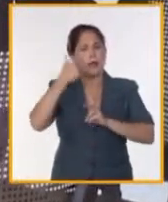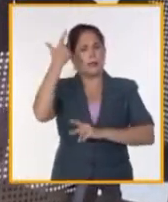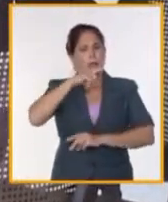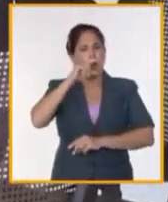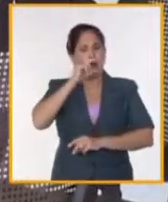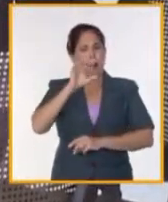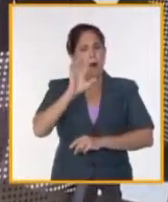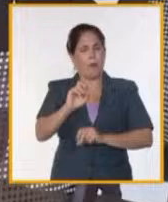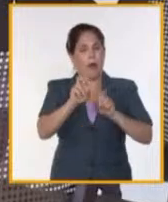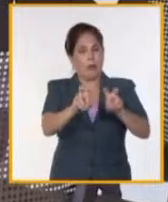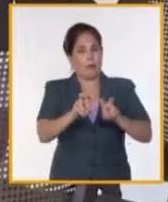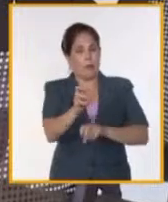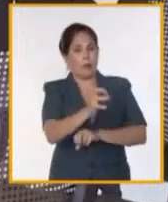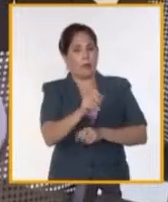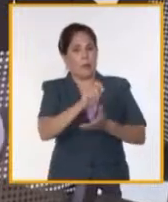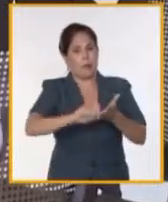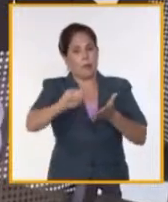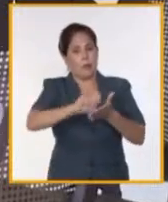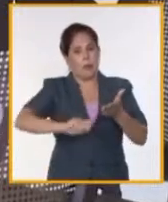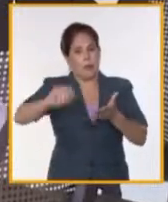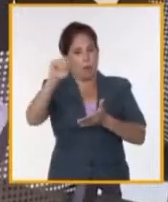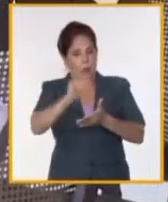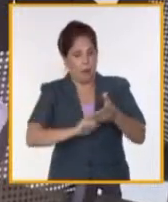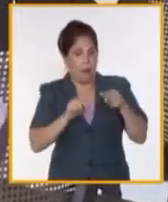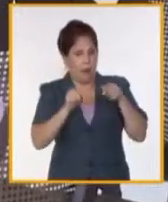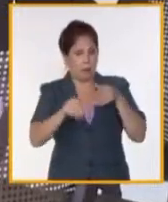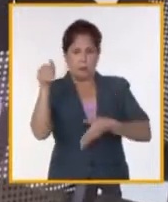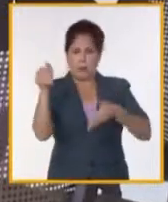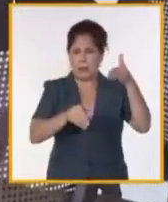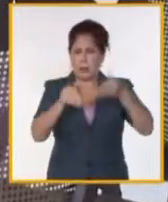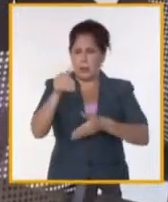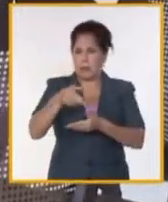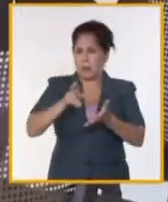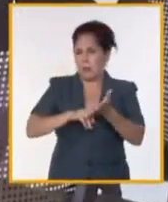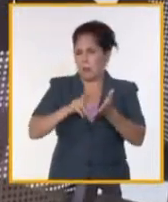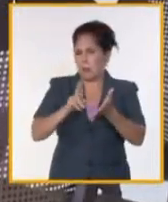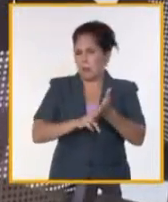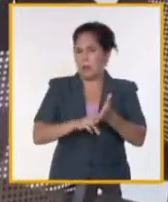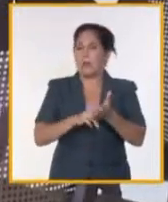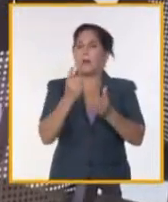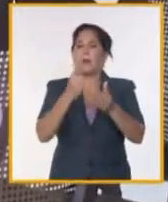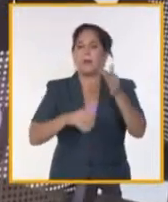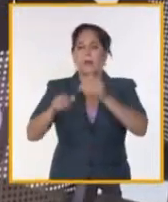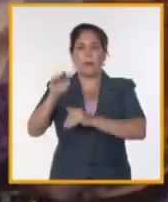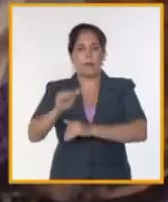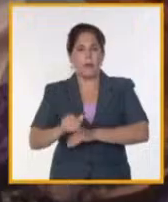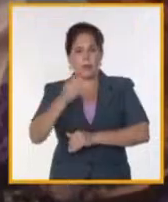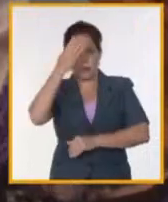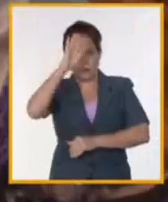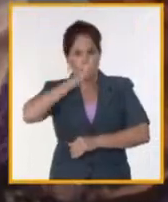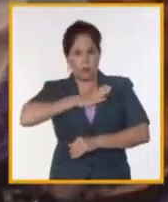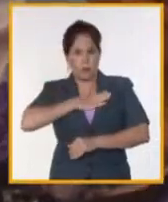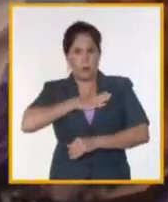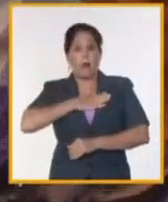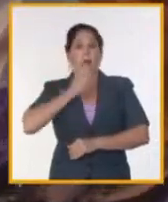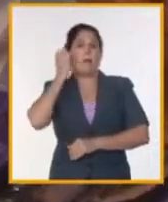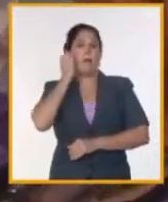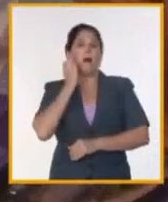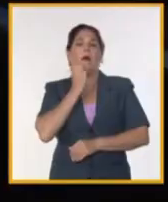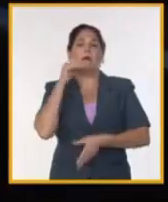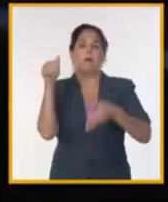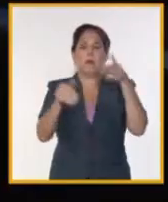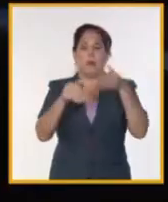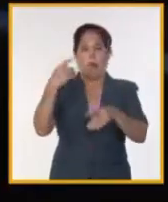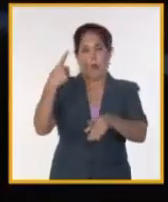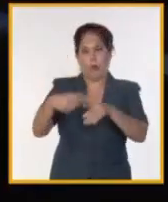Asamblea Municipal del Poder Popular, que contó con la asistencia del miembro del Buró Político y Primer Ministro de la República, Manuel Marrero Cruz,